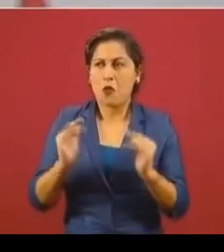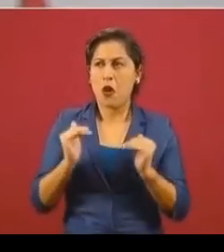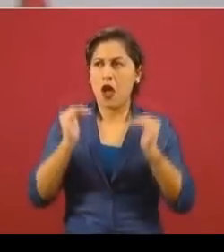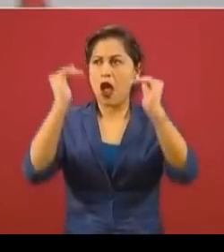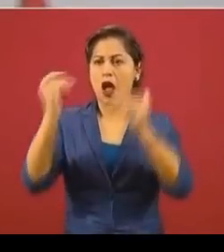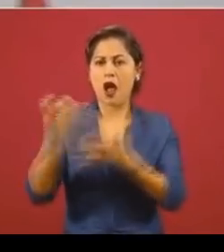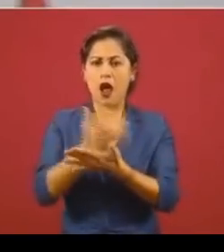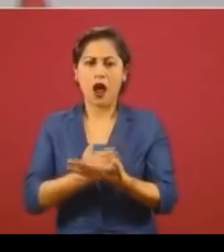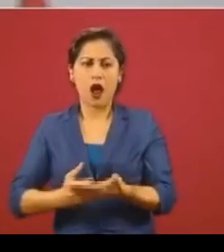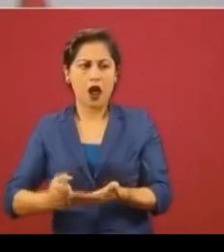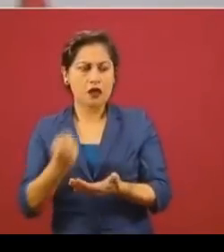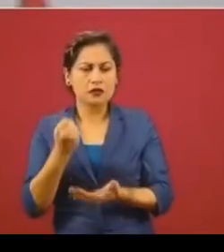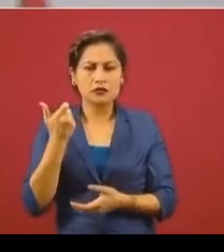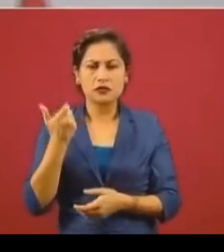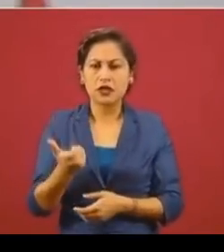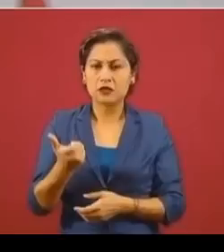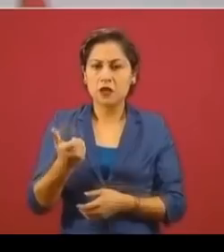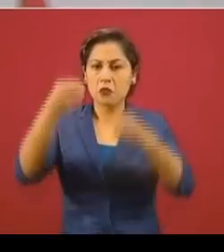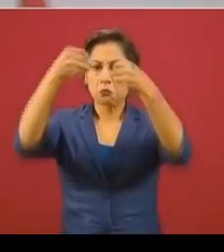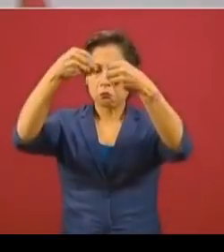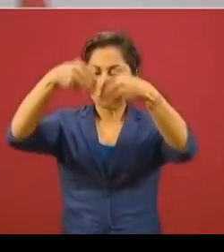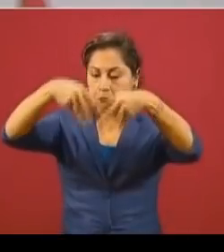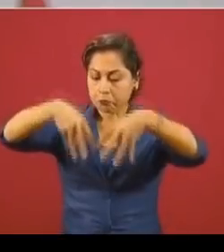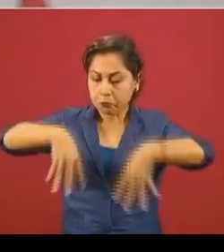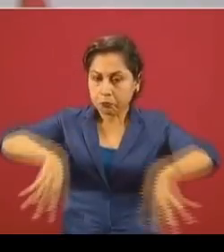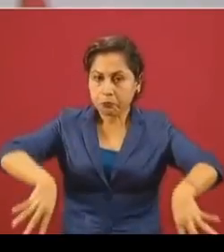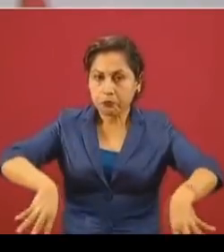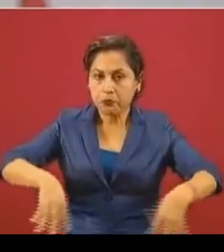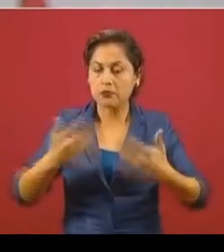permeara o fuese contagiosa.